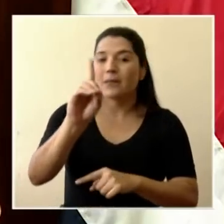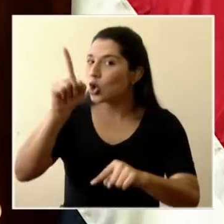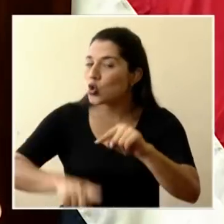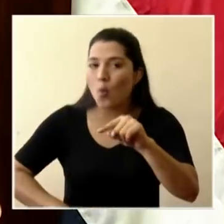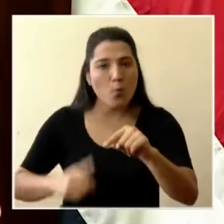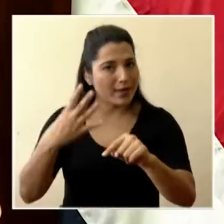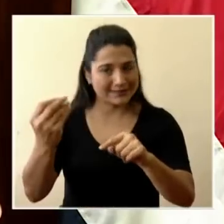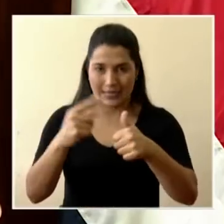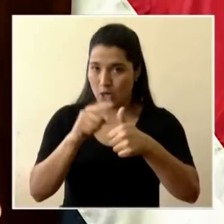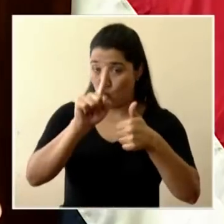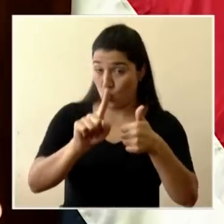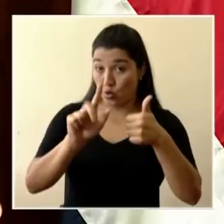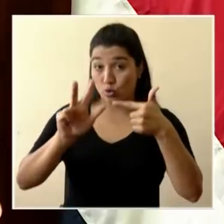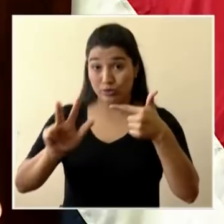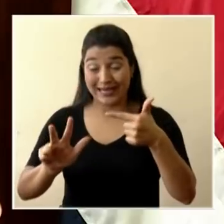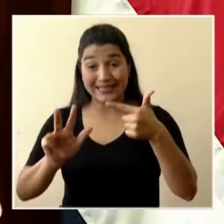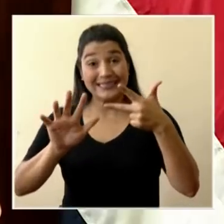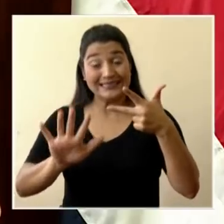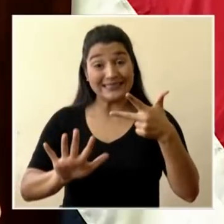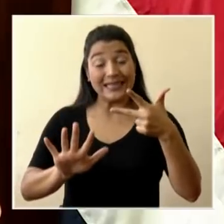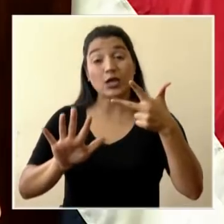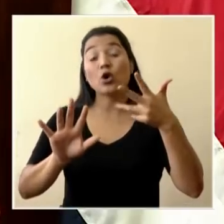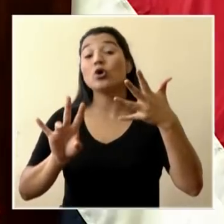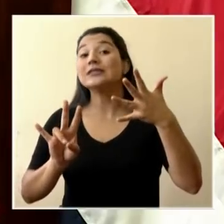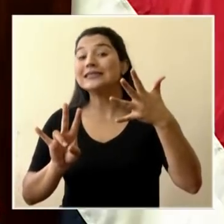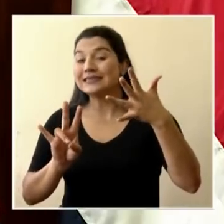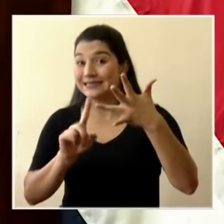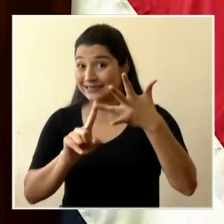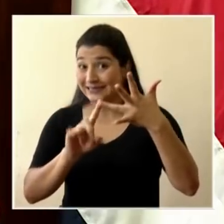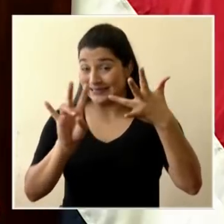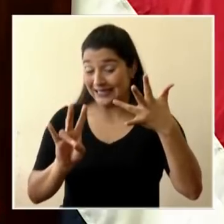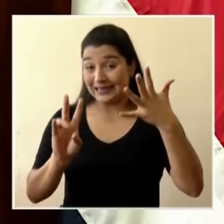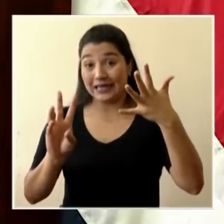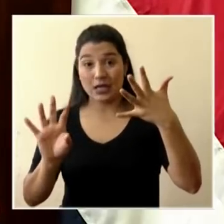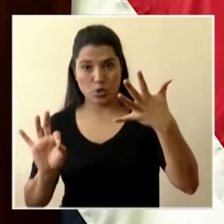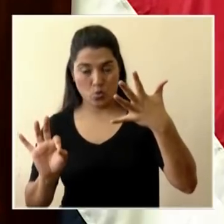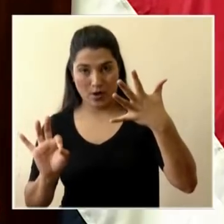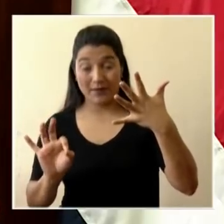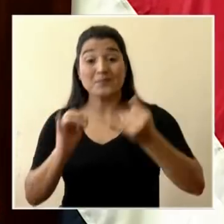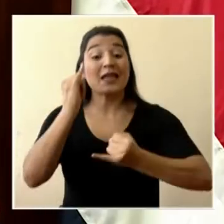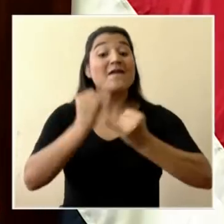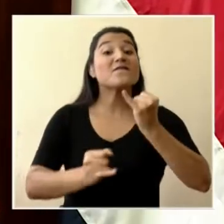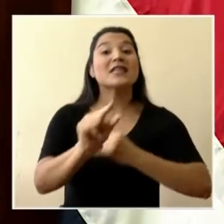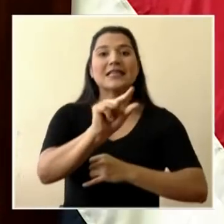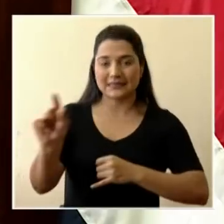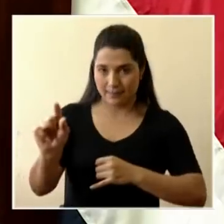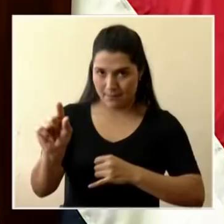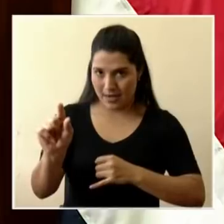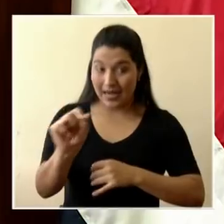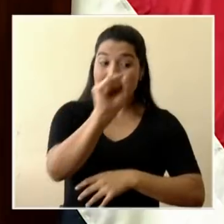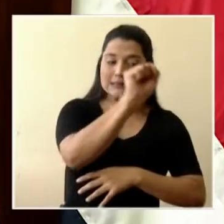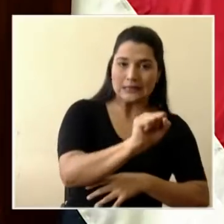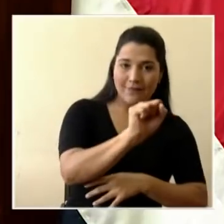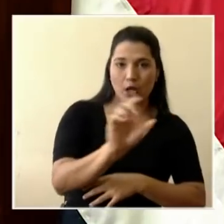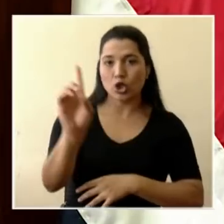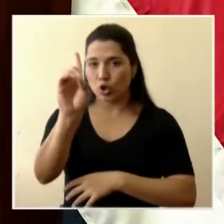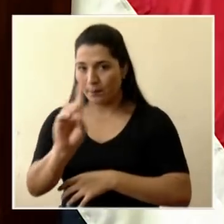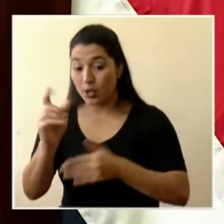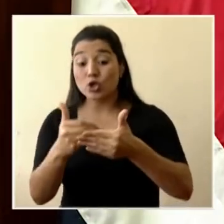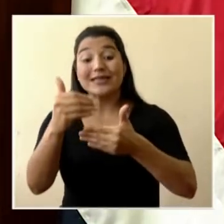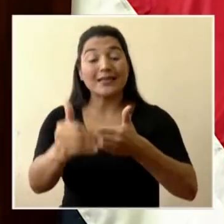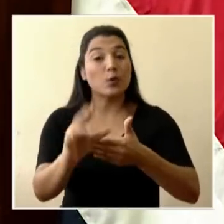circulan 1, 3, 5, 7 y 9. El fin de semana, tanto sábado como domingo, después de las 7